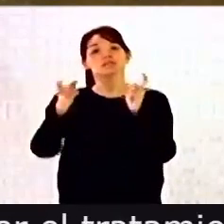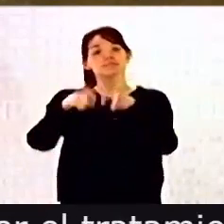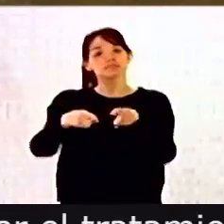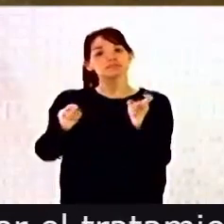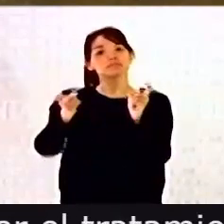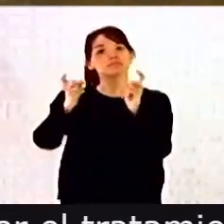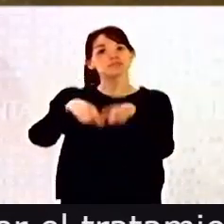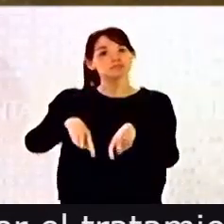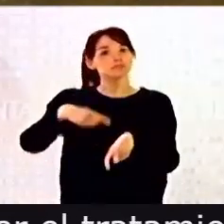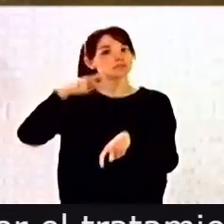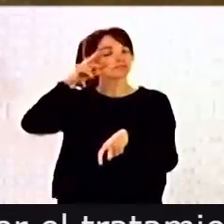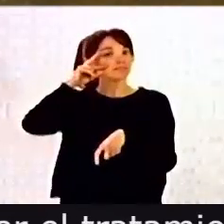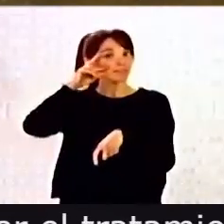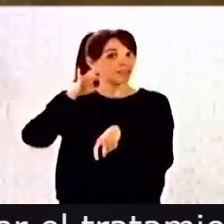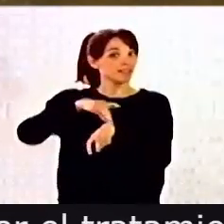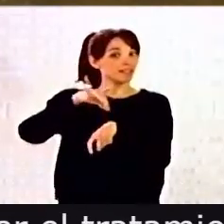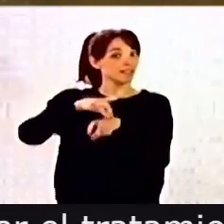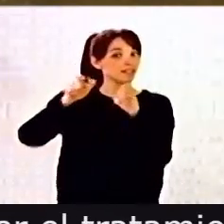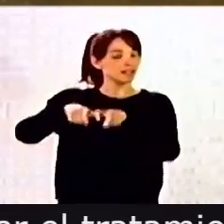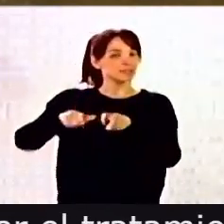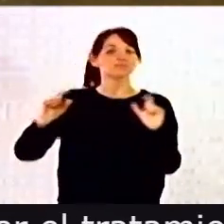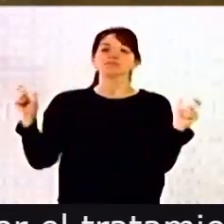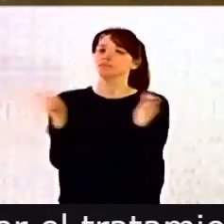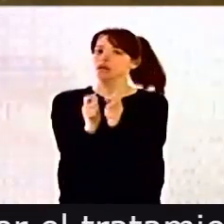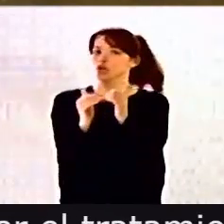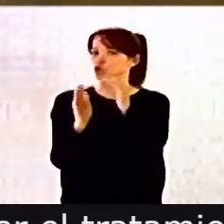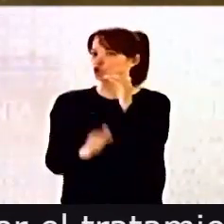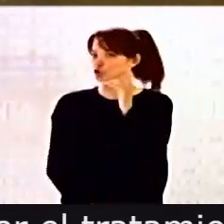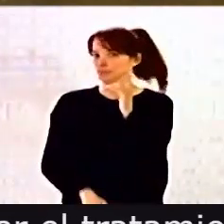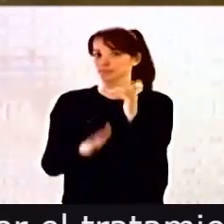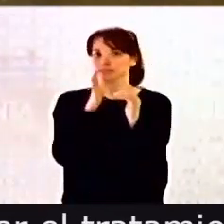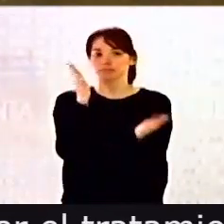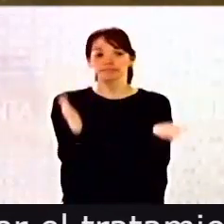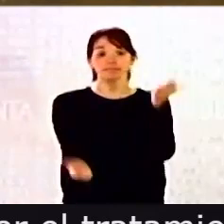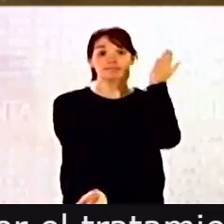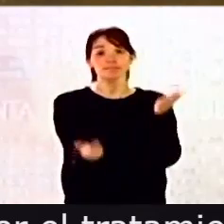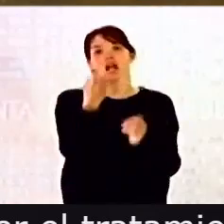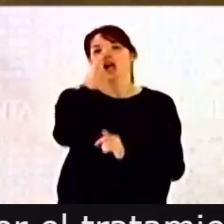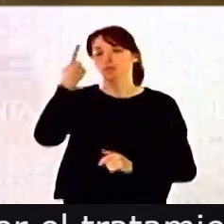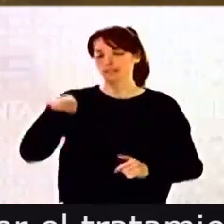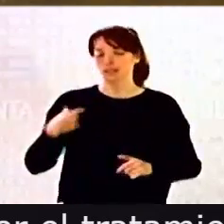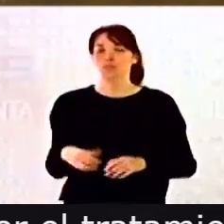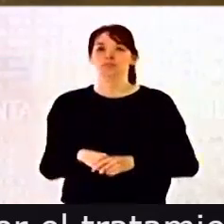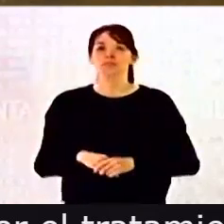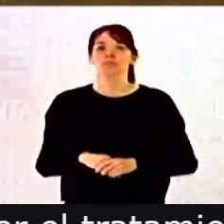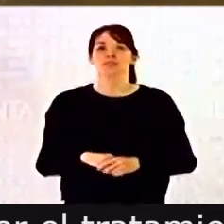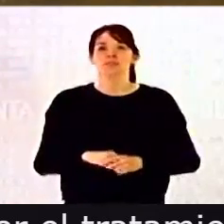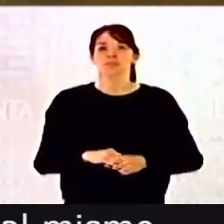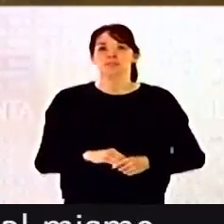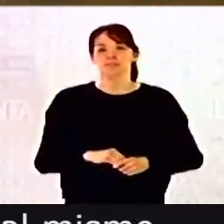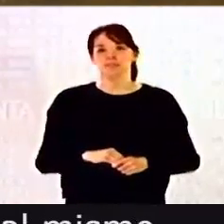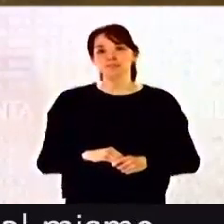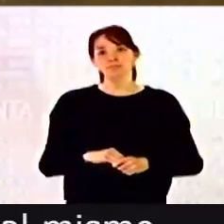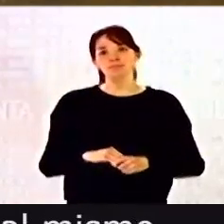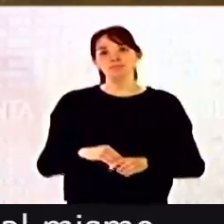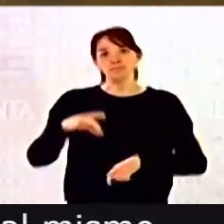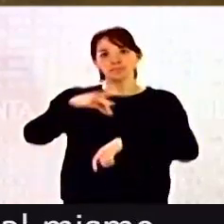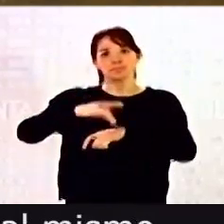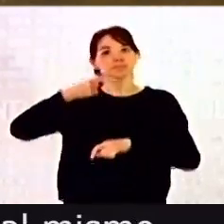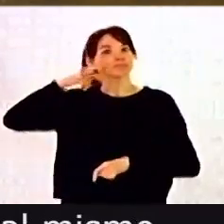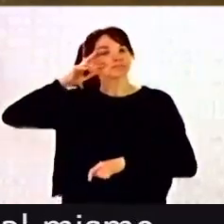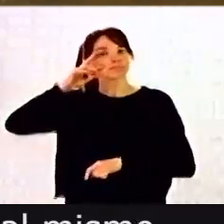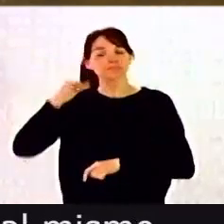hemos reducido con respecto al mismo periodo del año anterior. Si esto se produce en las consultas externas, en las